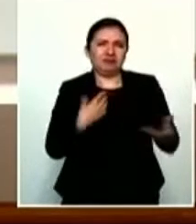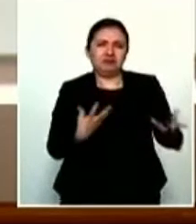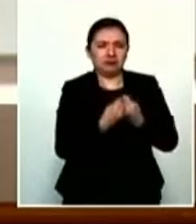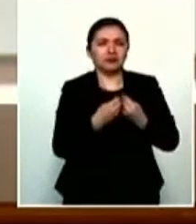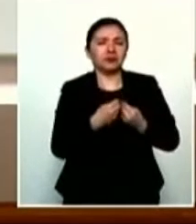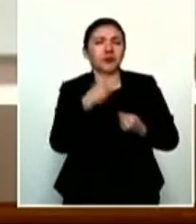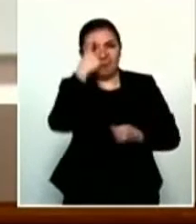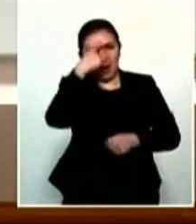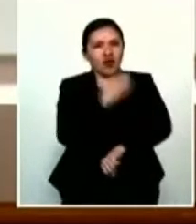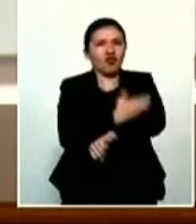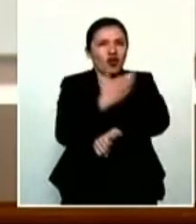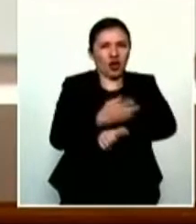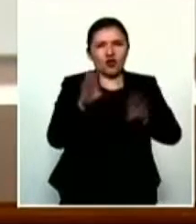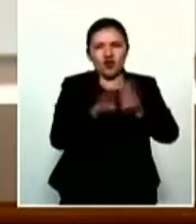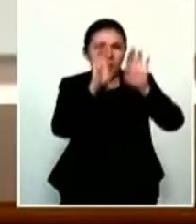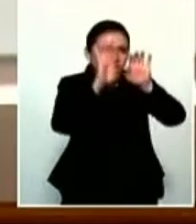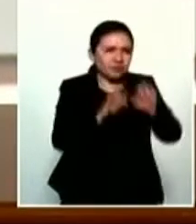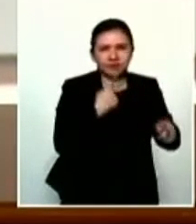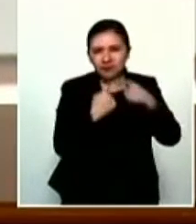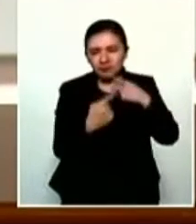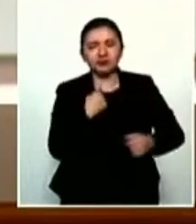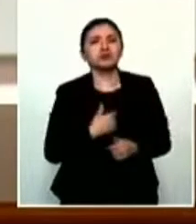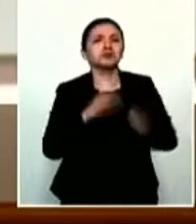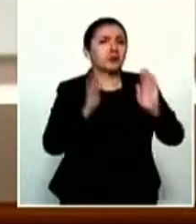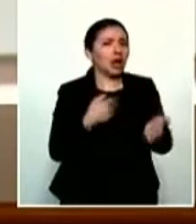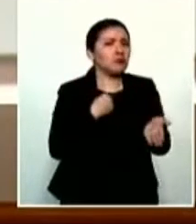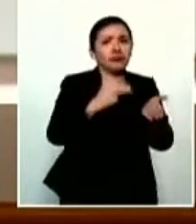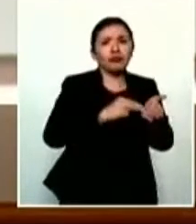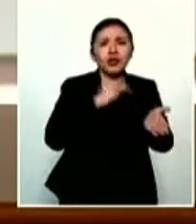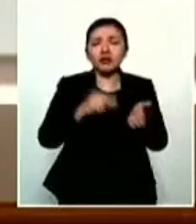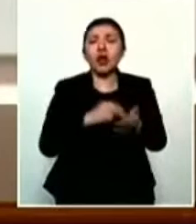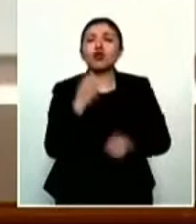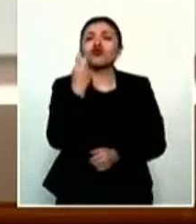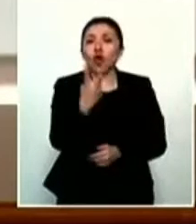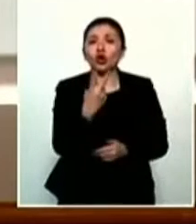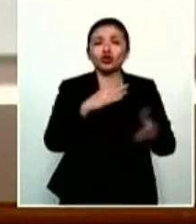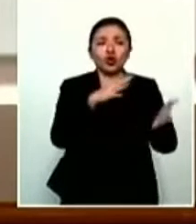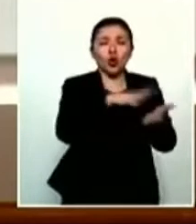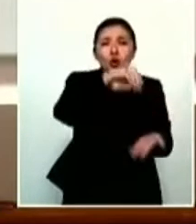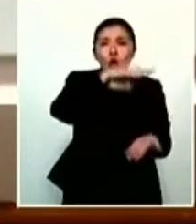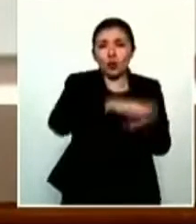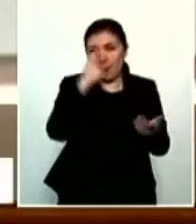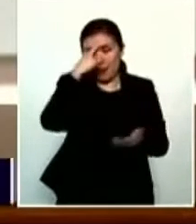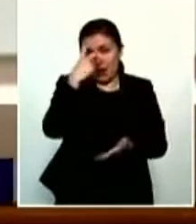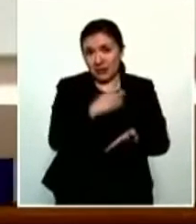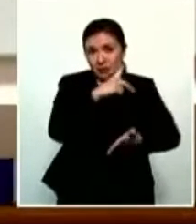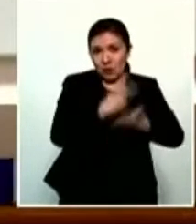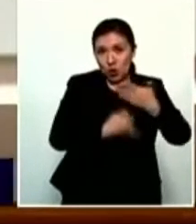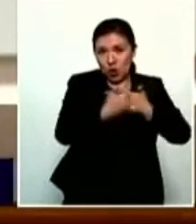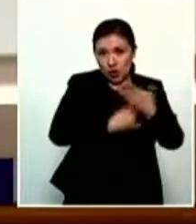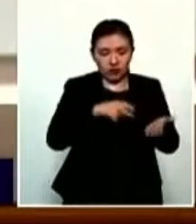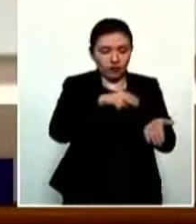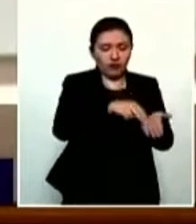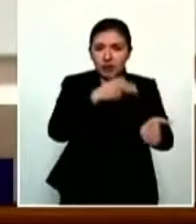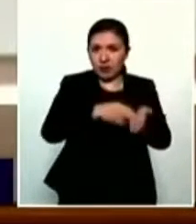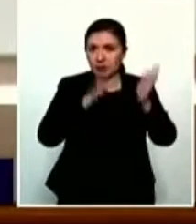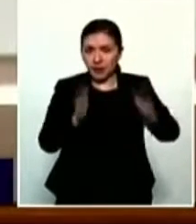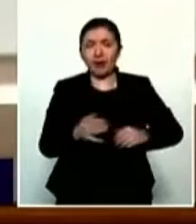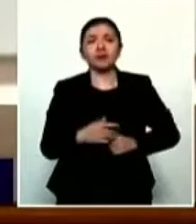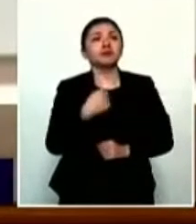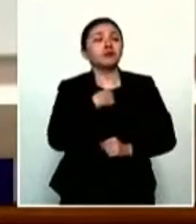y coordinadora de ponencia, firmé 2 ejemplares del proyecto y les